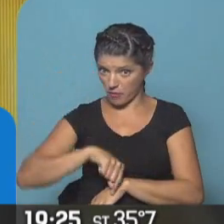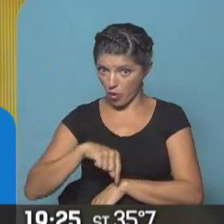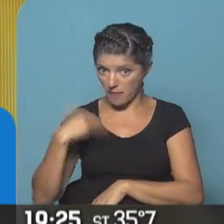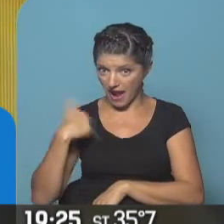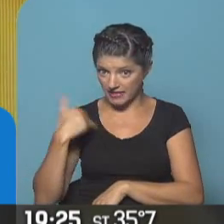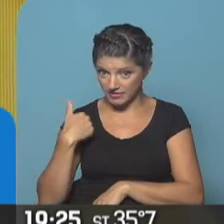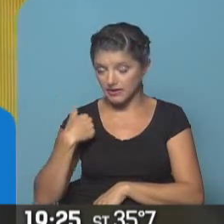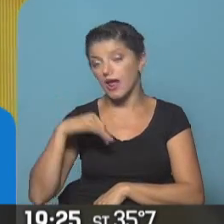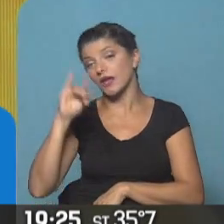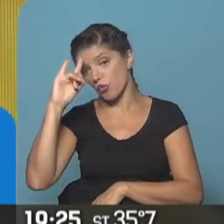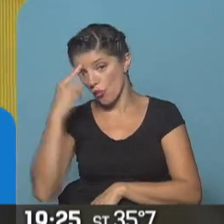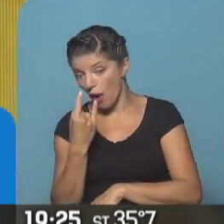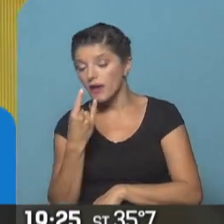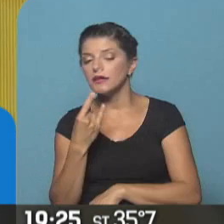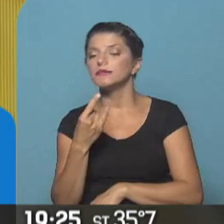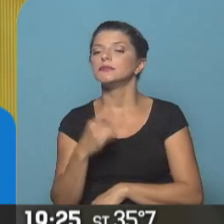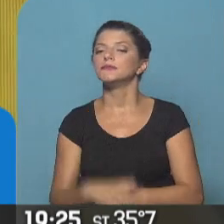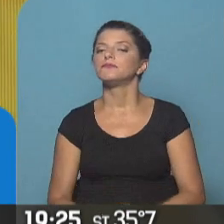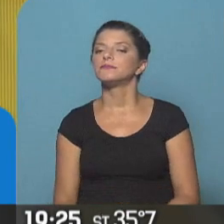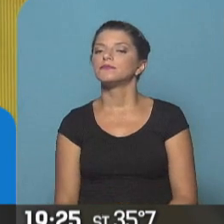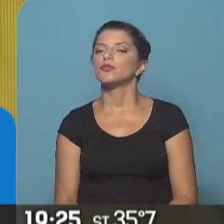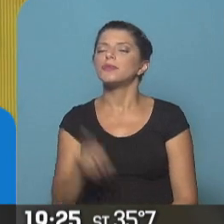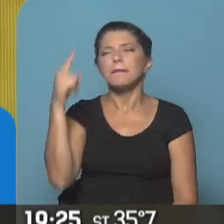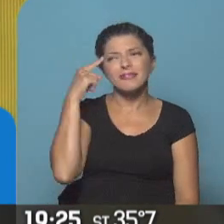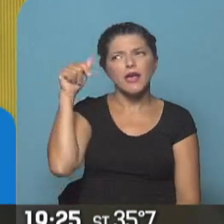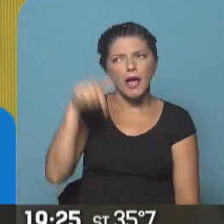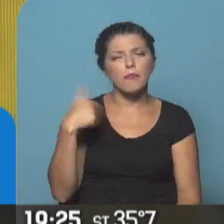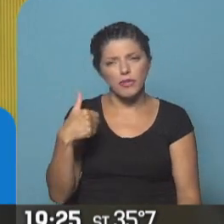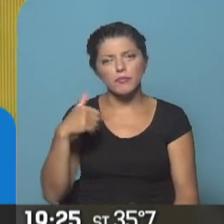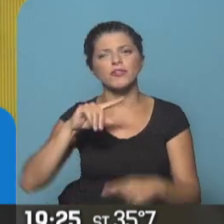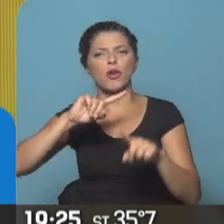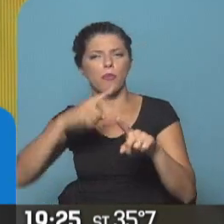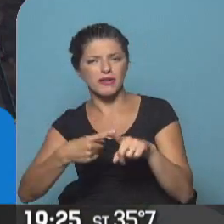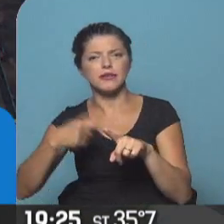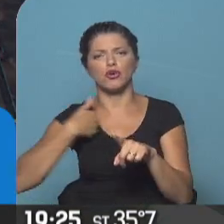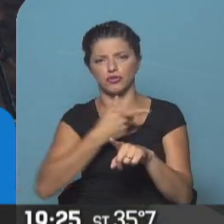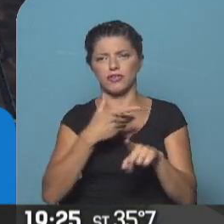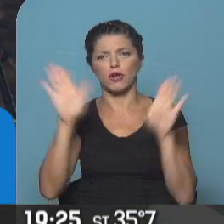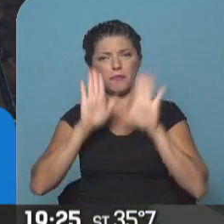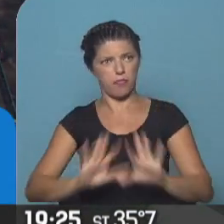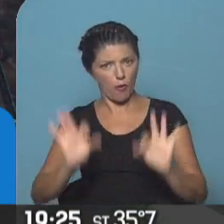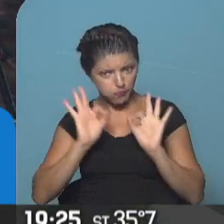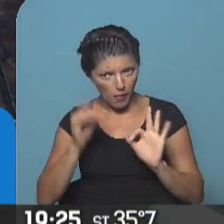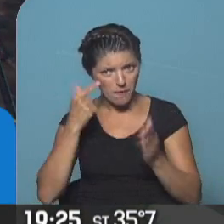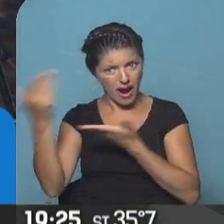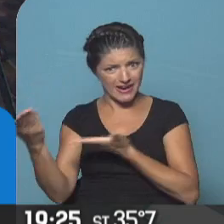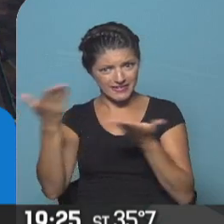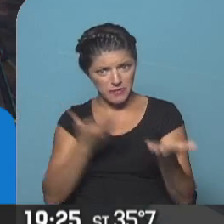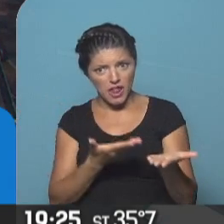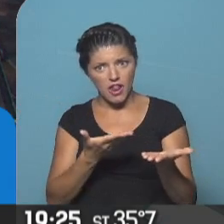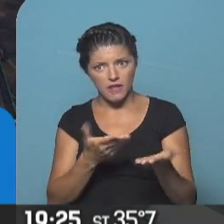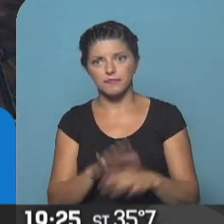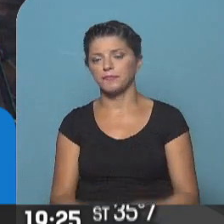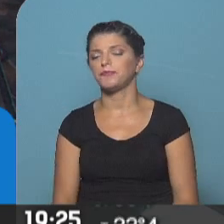¿Usted cree que estamos política y socialmente preparados para recibir al Papa en nuestro país? para recibir a nuestro Papa? No tenga dudas que el